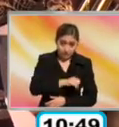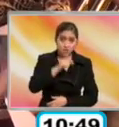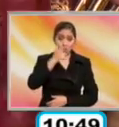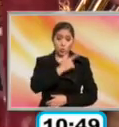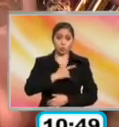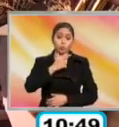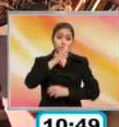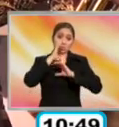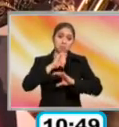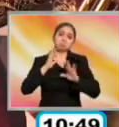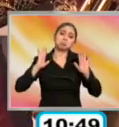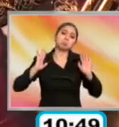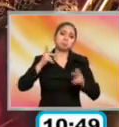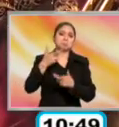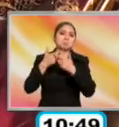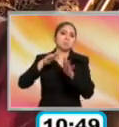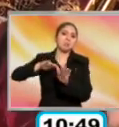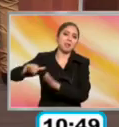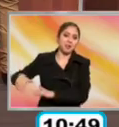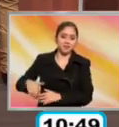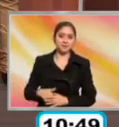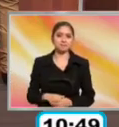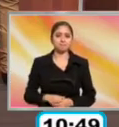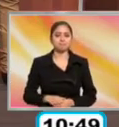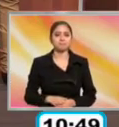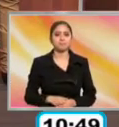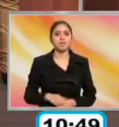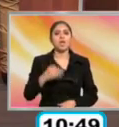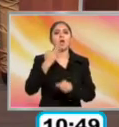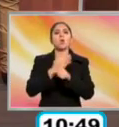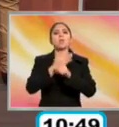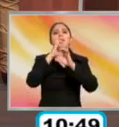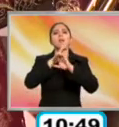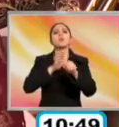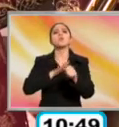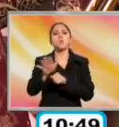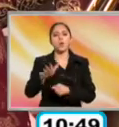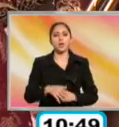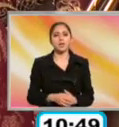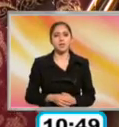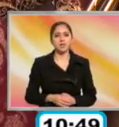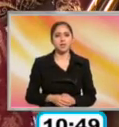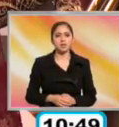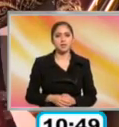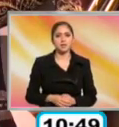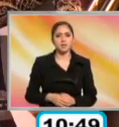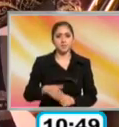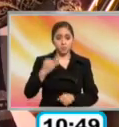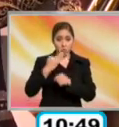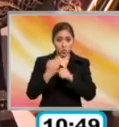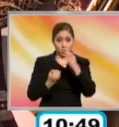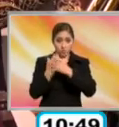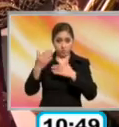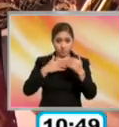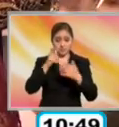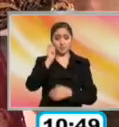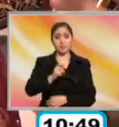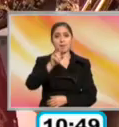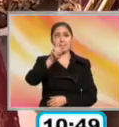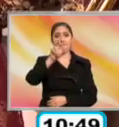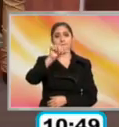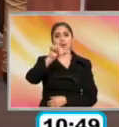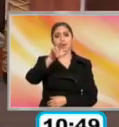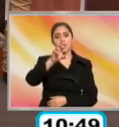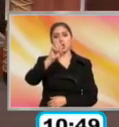gusta, pues lo demás es lo que sobra, ¿no? Y la pasión se refleja. ¿Ahorita qué nos vas a cantar? Ahorita les voy a cantar el sencillo, el que estamos promocionando, que se llama Valió la